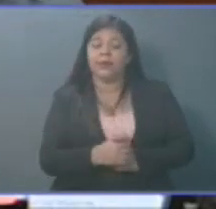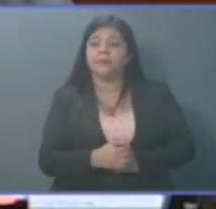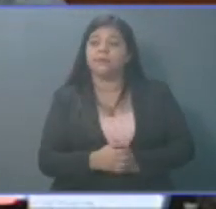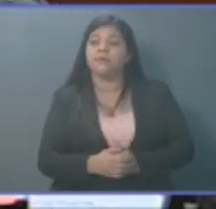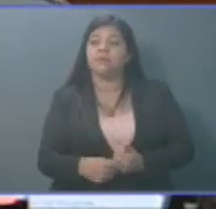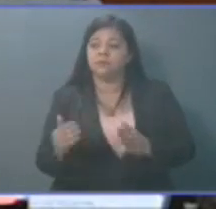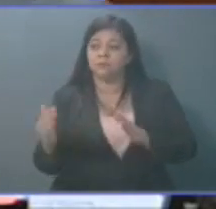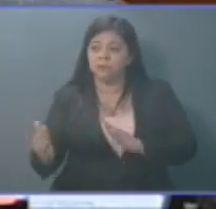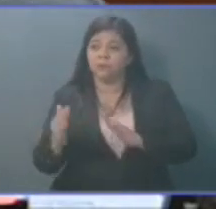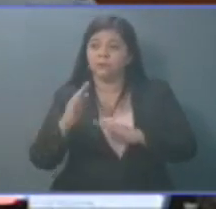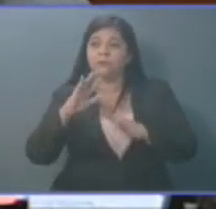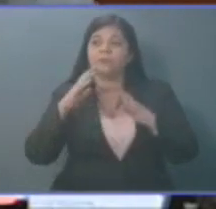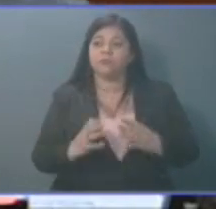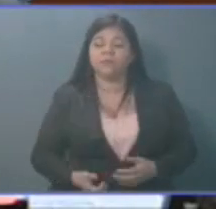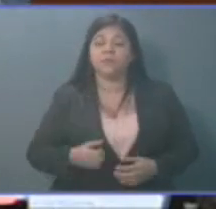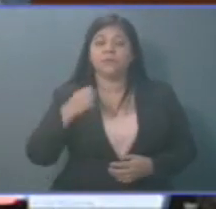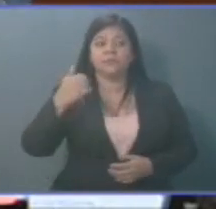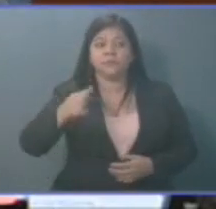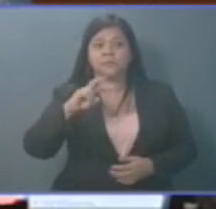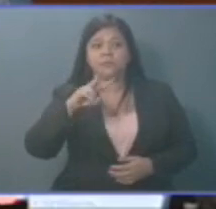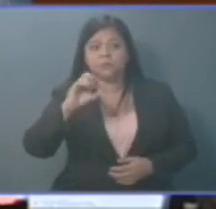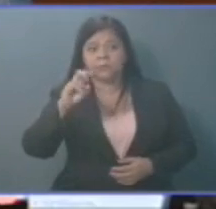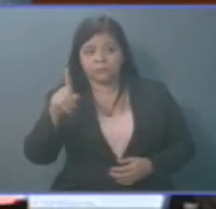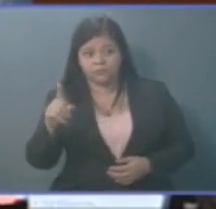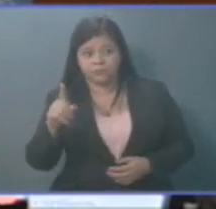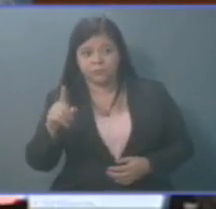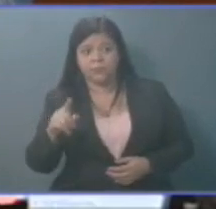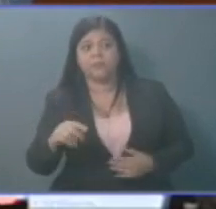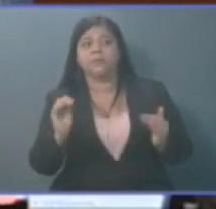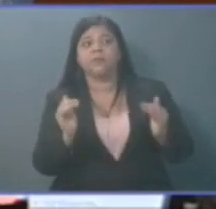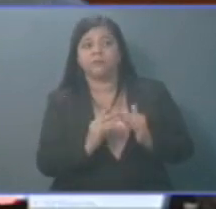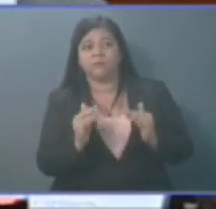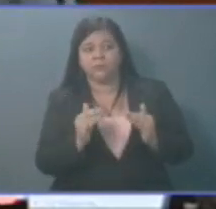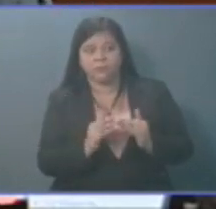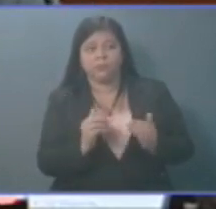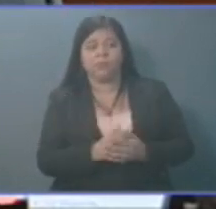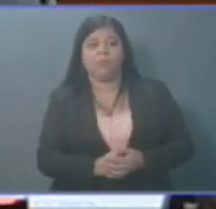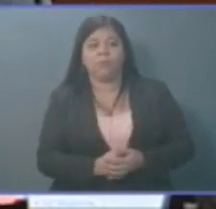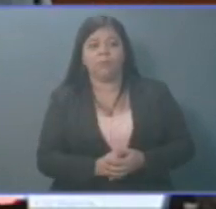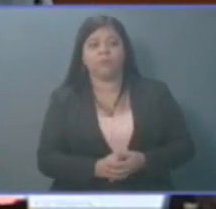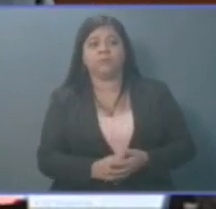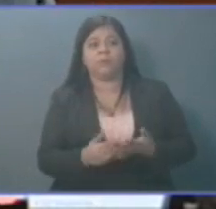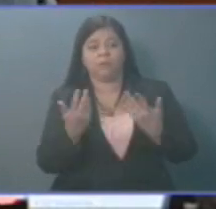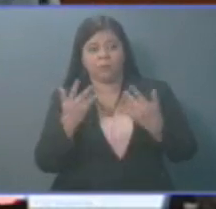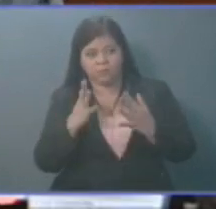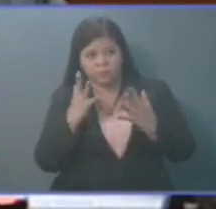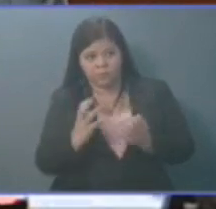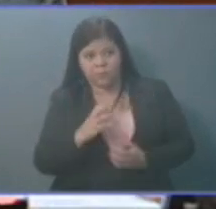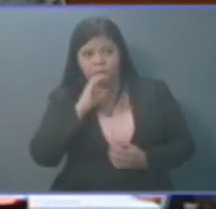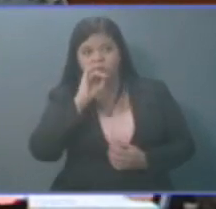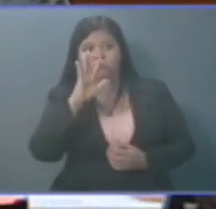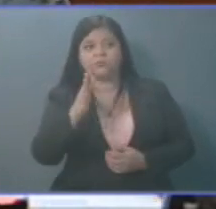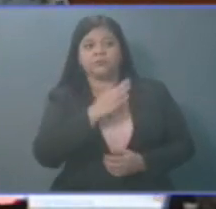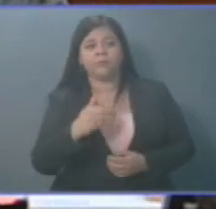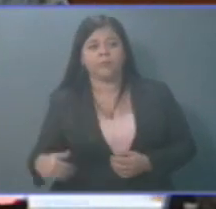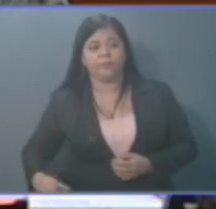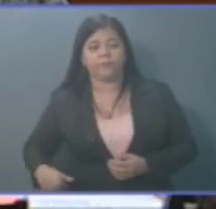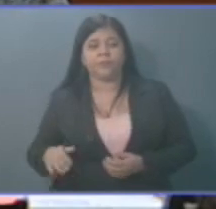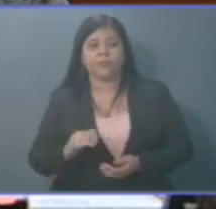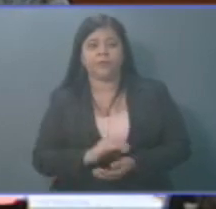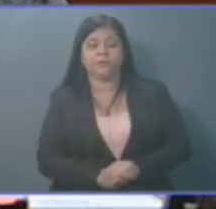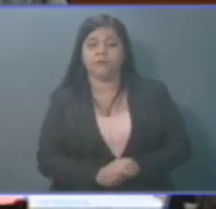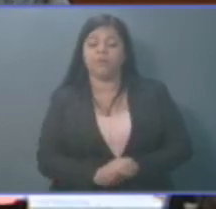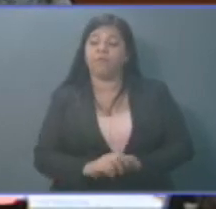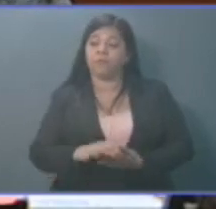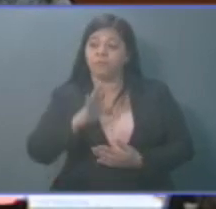al 2021 otra vez como clientelismo político. Eso quería acentuar, presidente, y